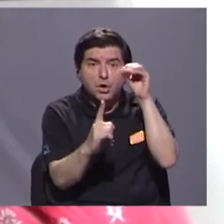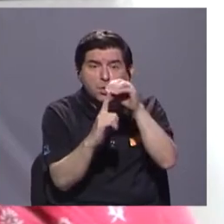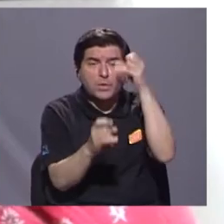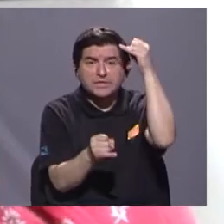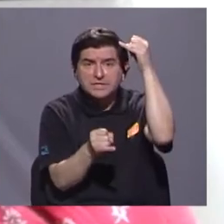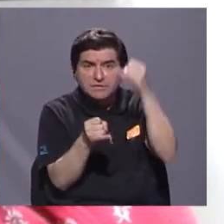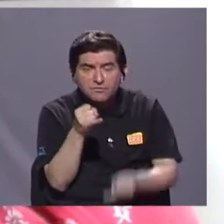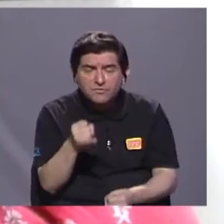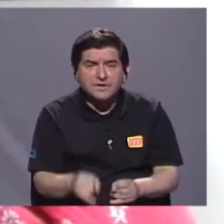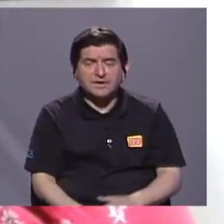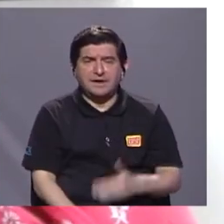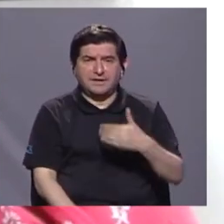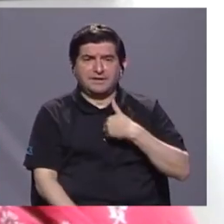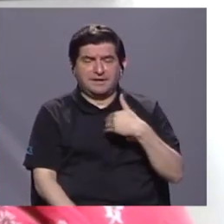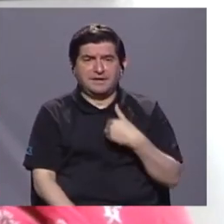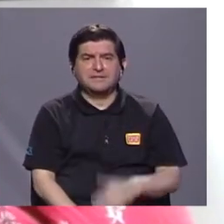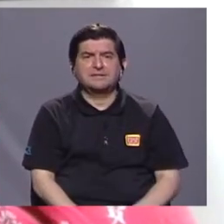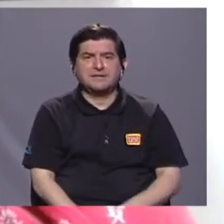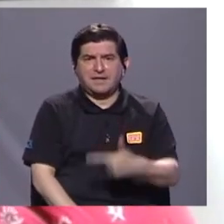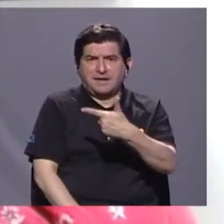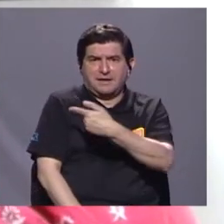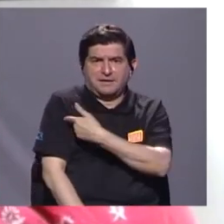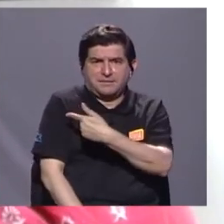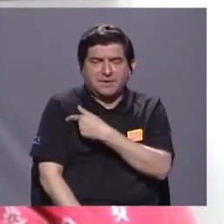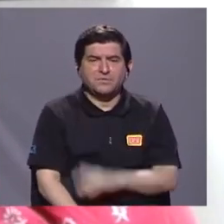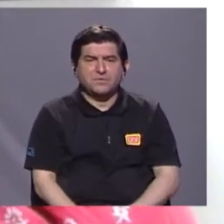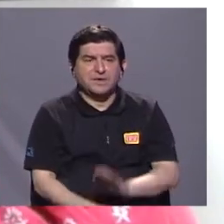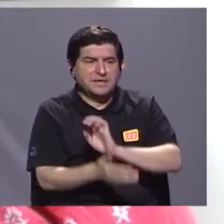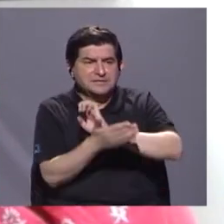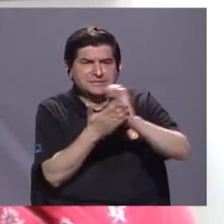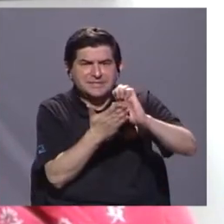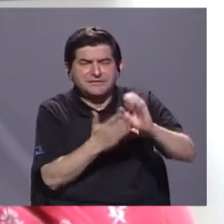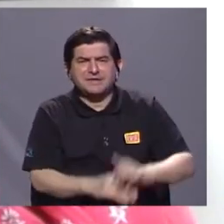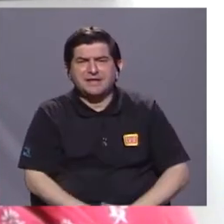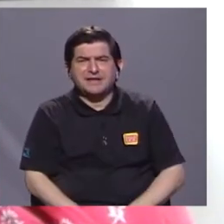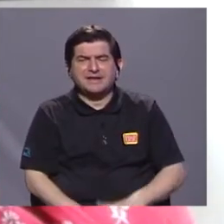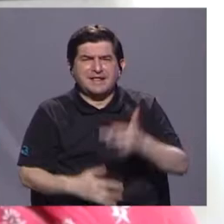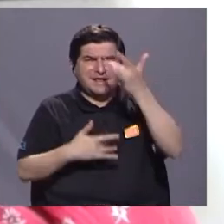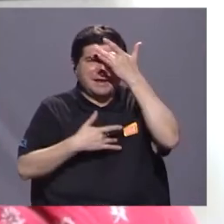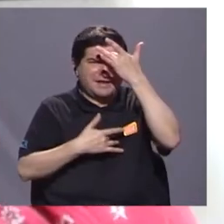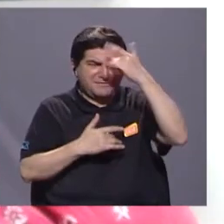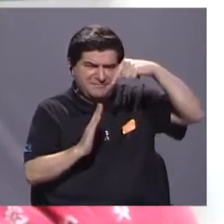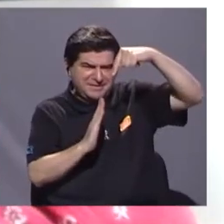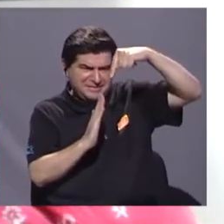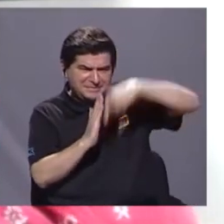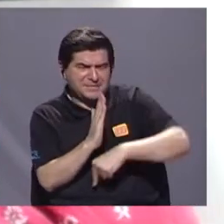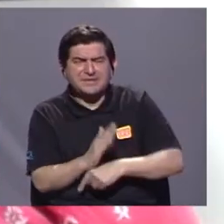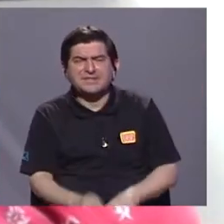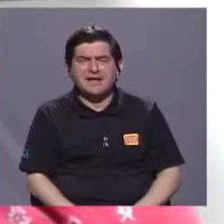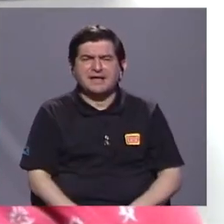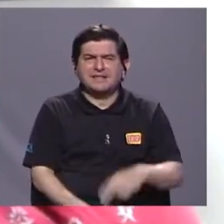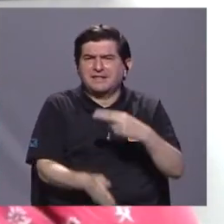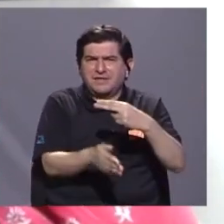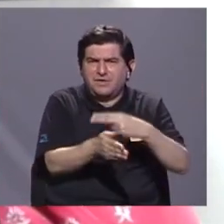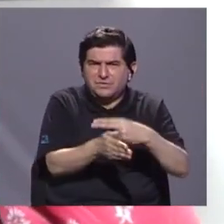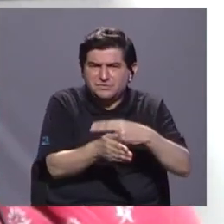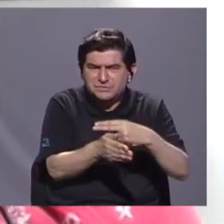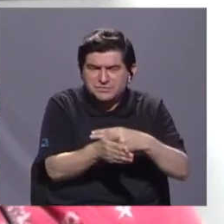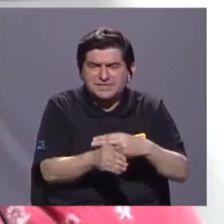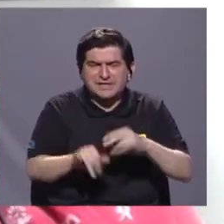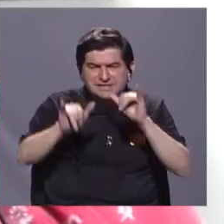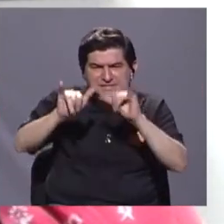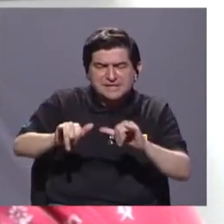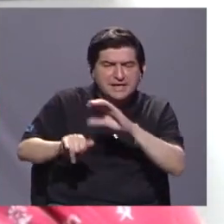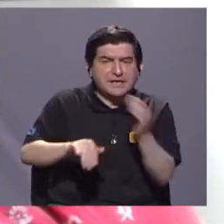final de las vacunas que es prevenir la severidad o sea la enfermedad grave la hospitalización y la muerte